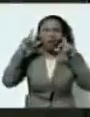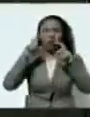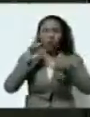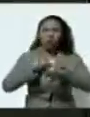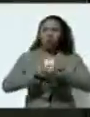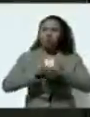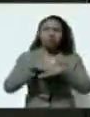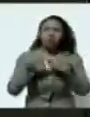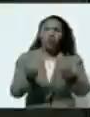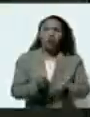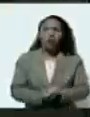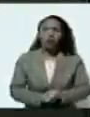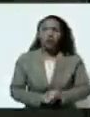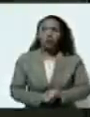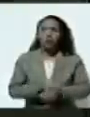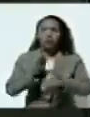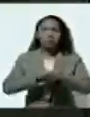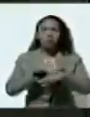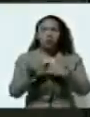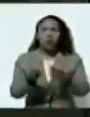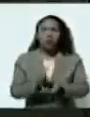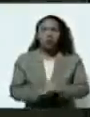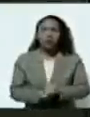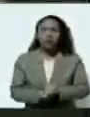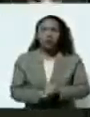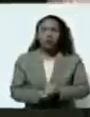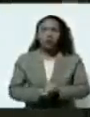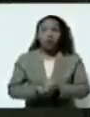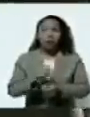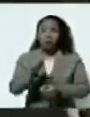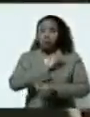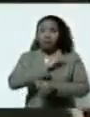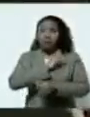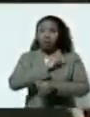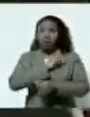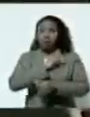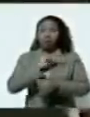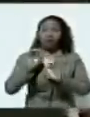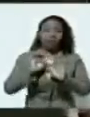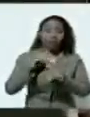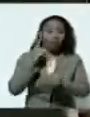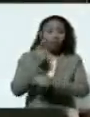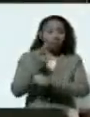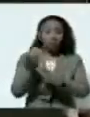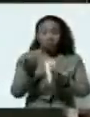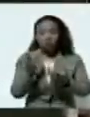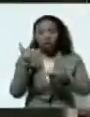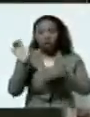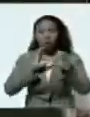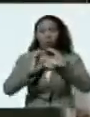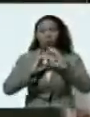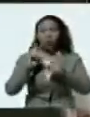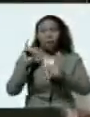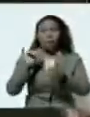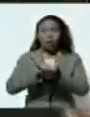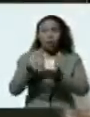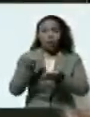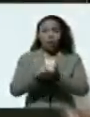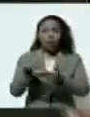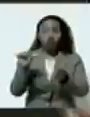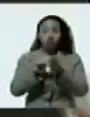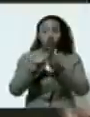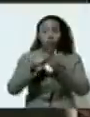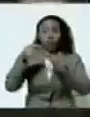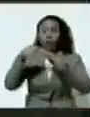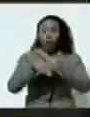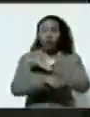qué? ¿Por qué? El que no la debe, no la teme. Y esa es una conversación de WhatsApp donde había